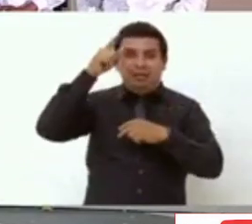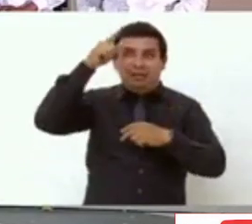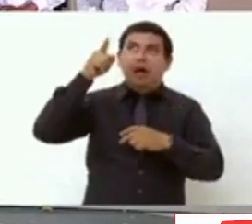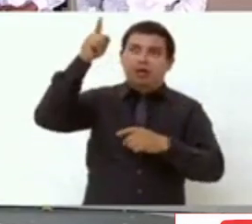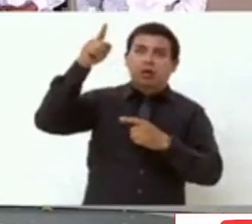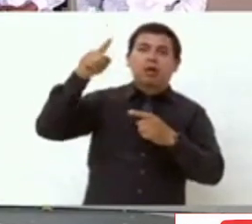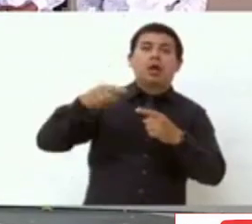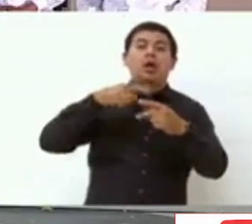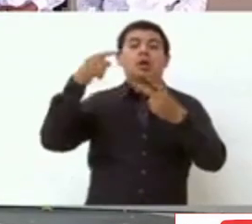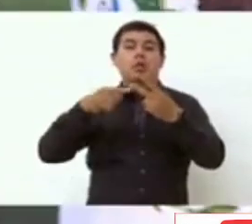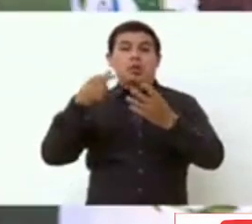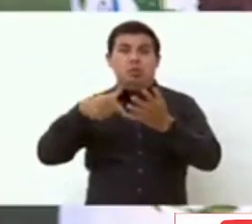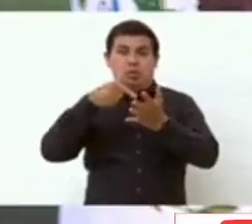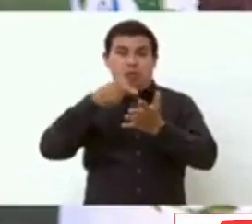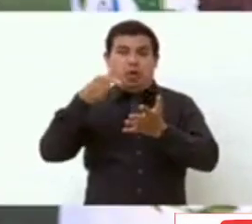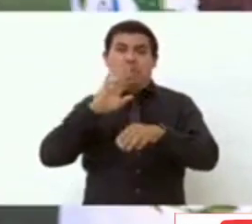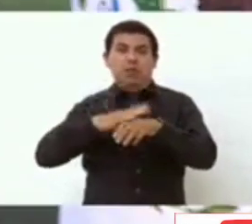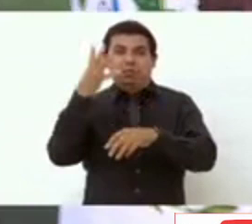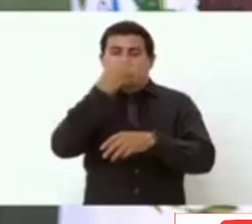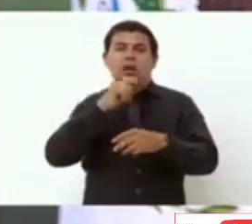Y el segundo lugar